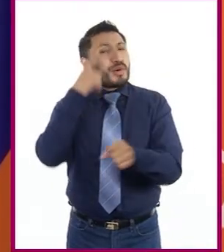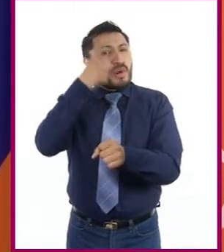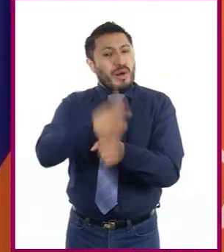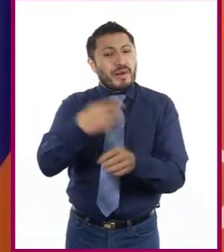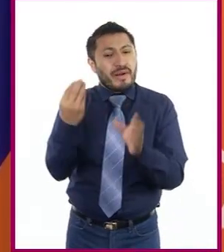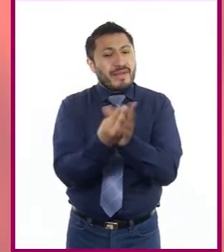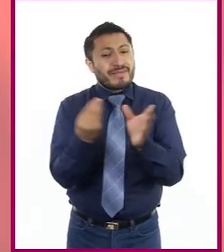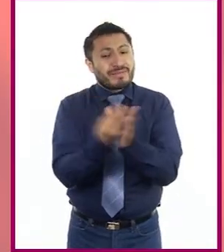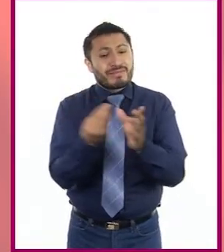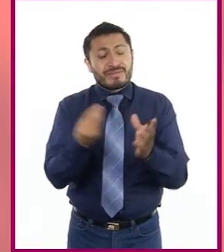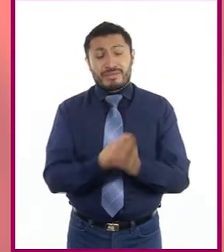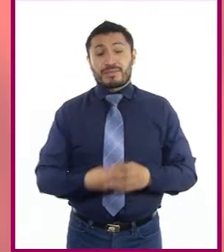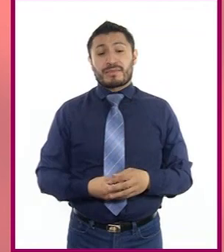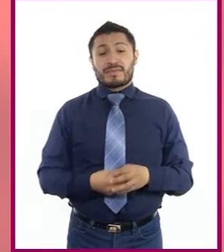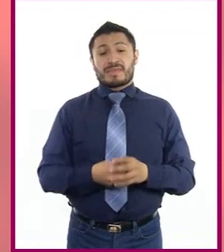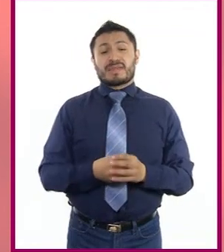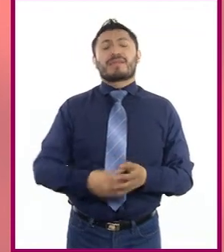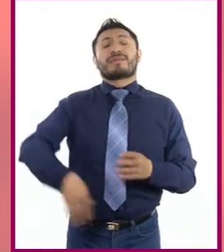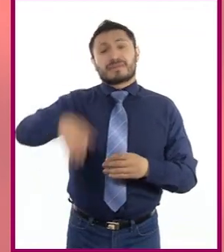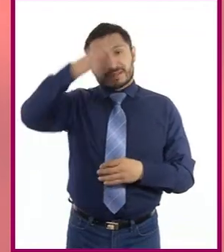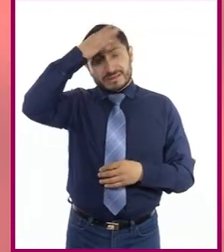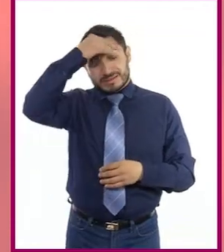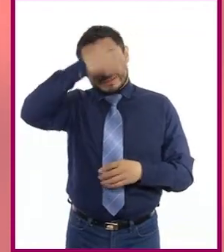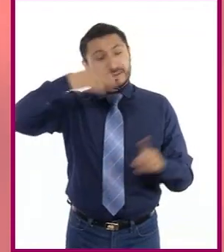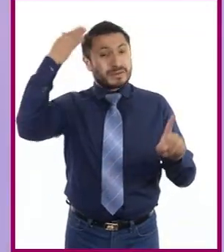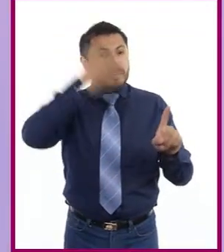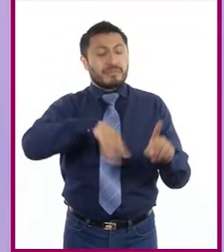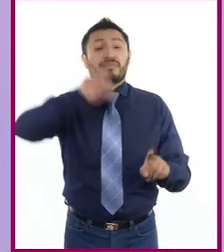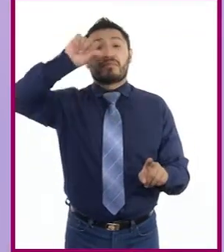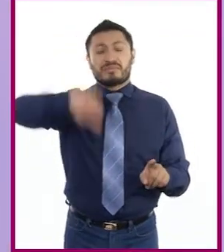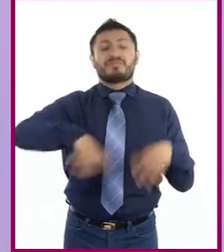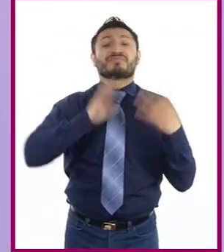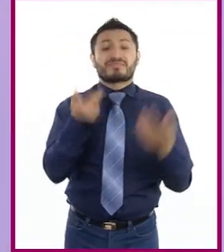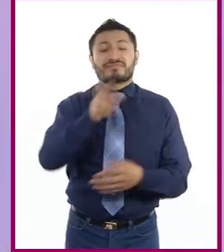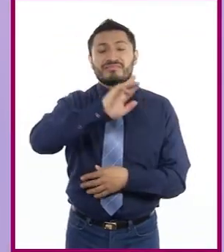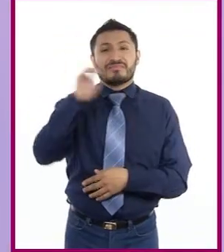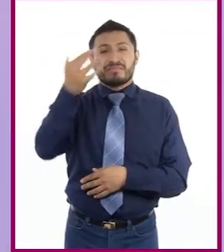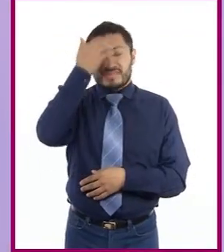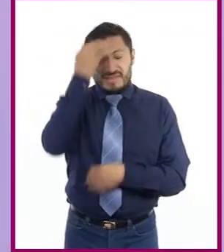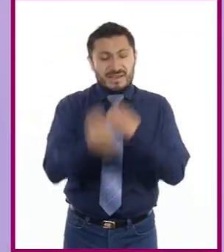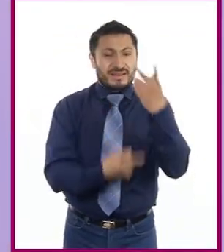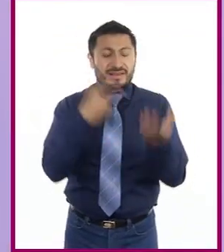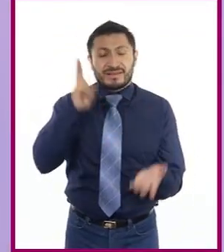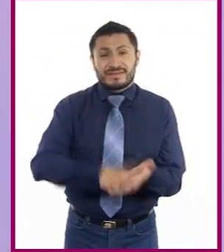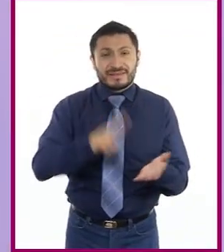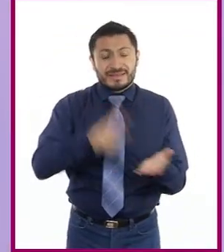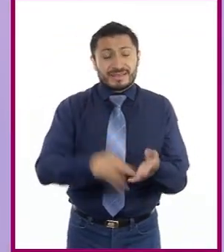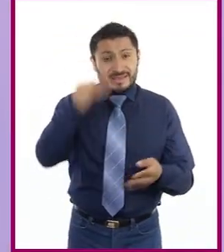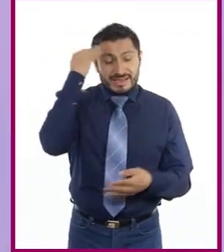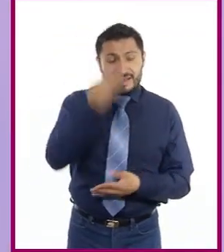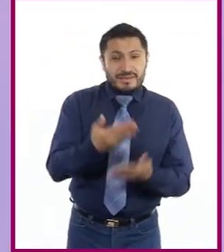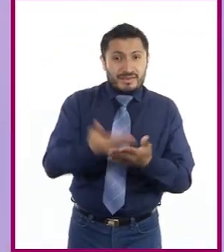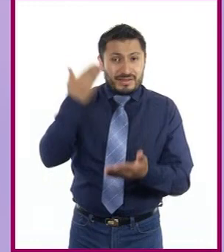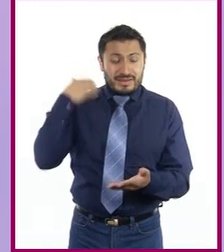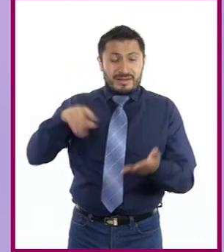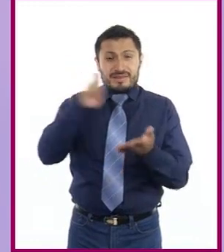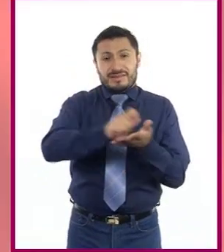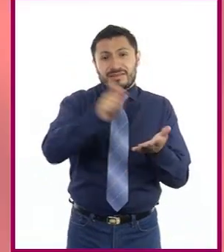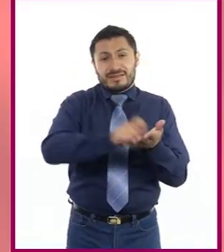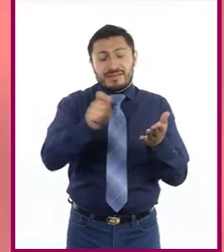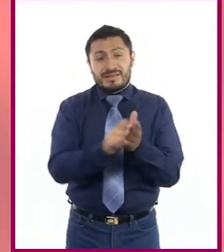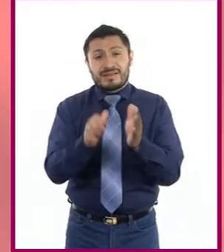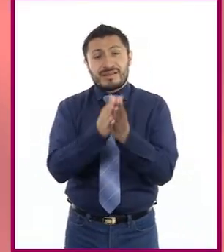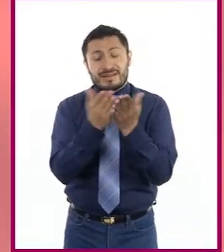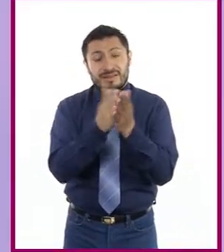sesión. Con el aprendizaje esperado, reconocer algunos de los valores de la época en la que fue escrita la obra leída,